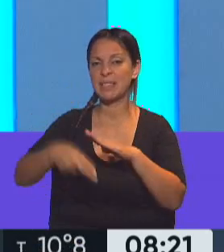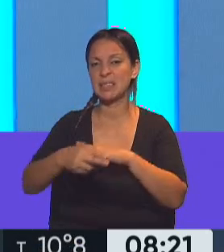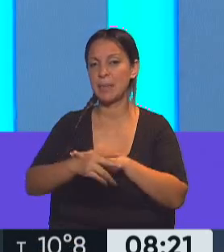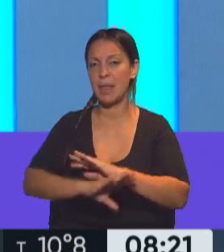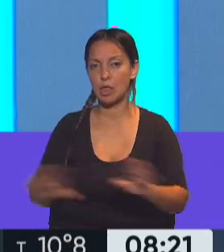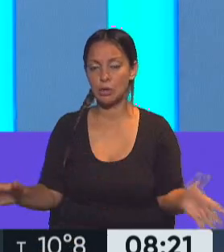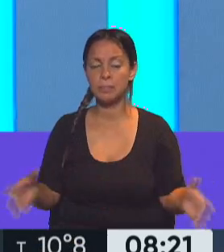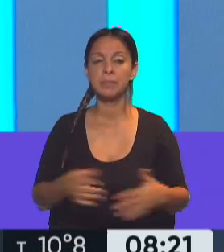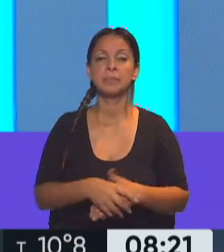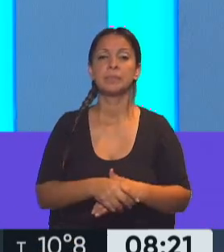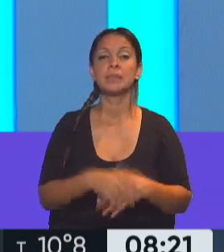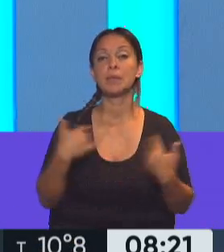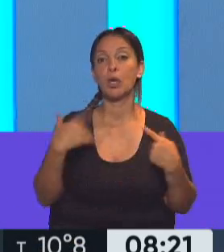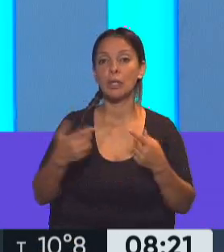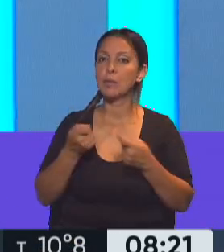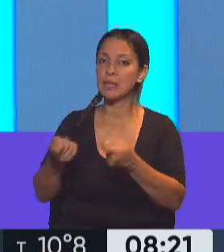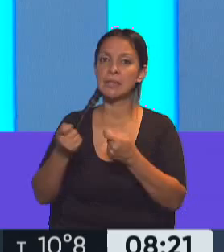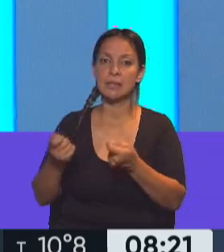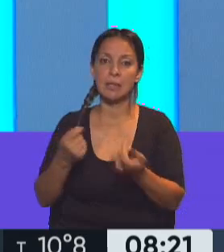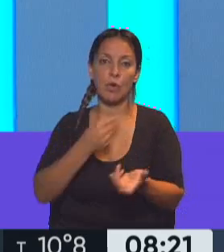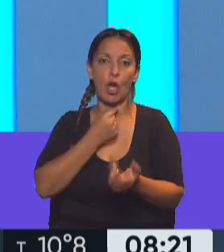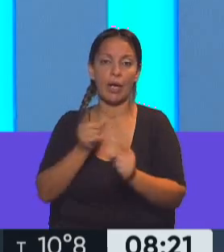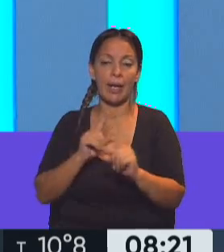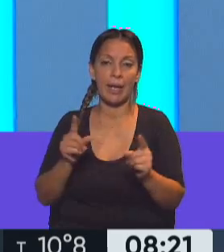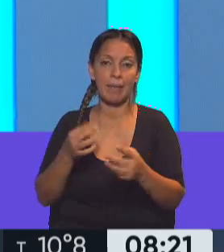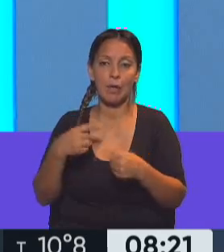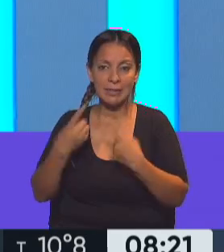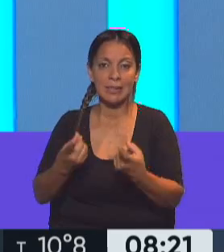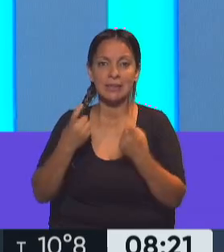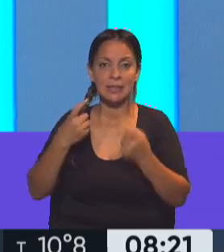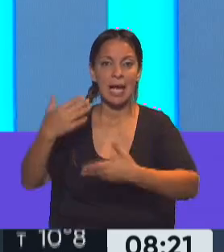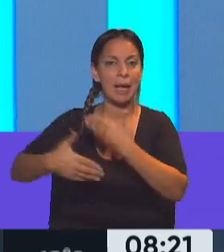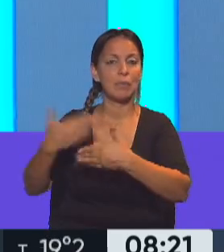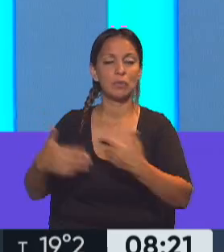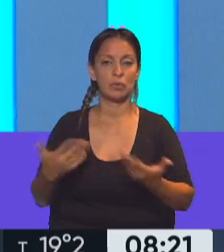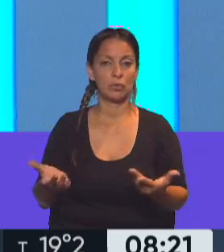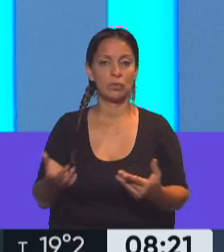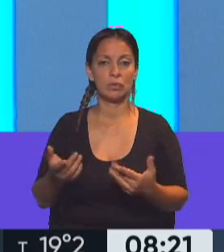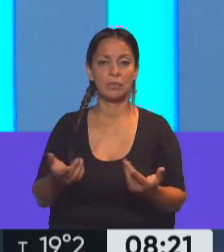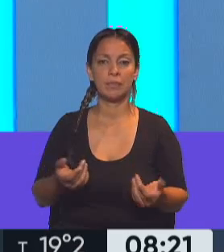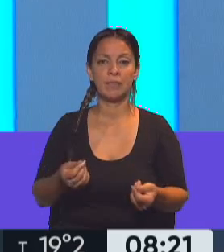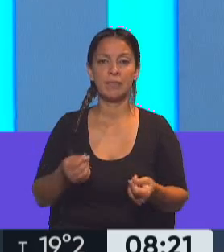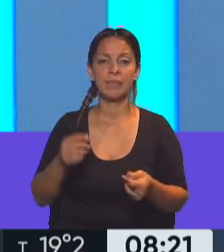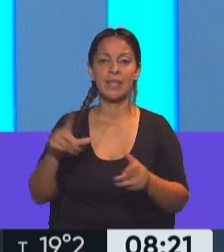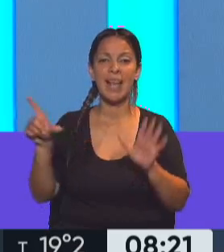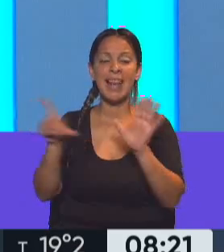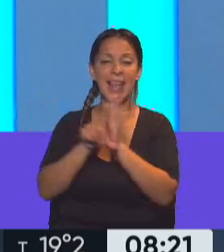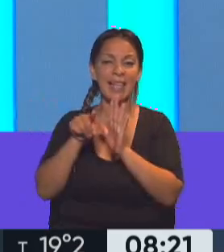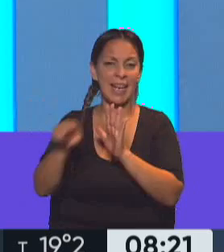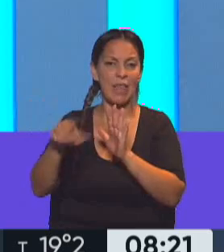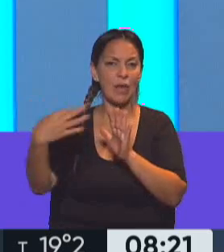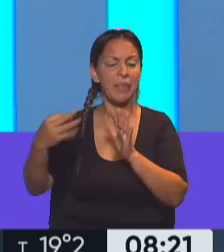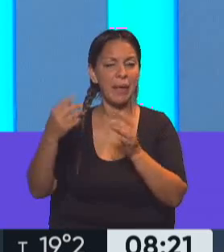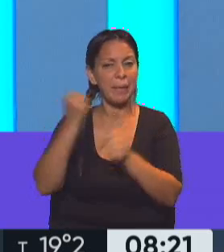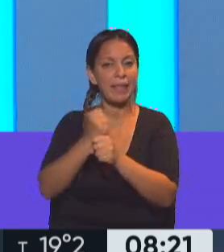estamos trabajando para que eso no ocurra porque debemos dar respuesta en este sentido. Digo, el legislador debe dar respuesta en este sentido, en